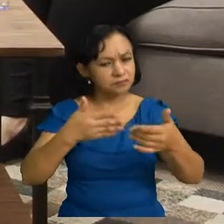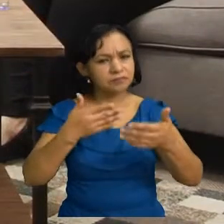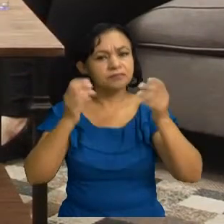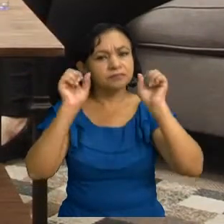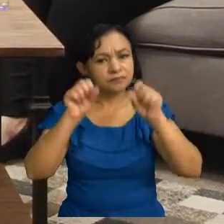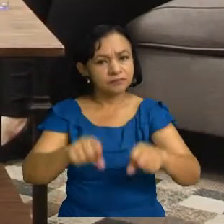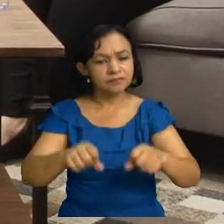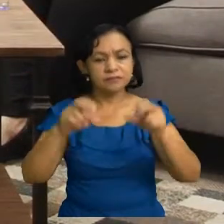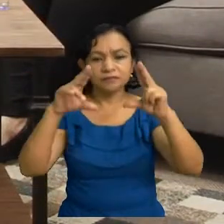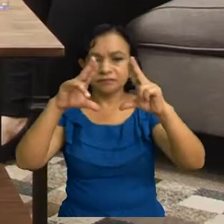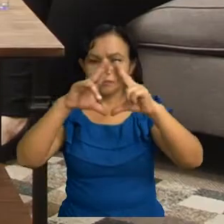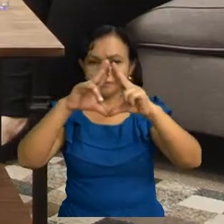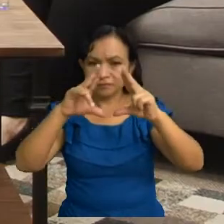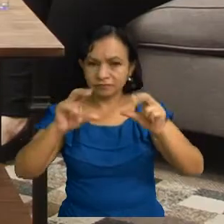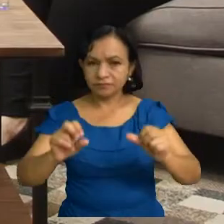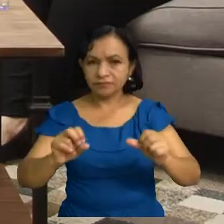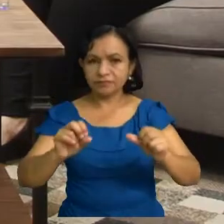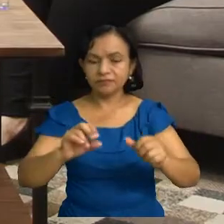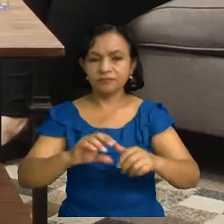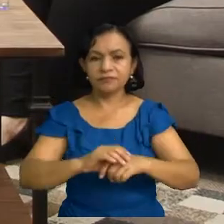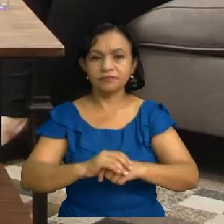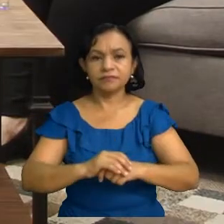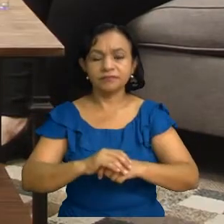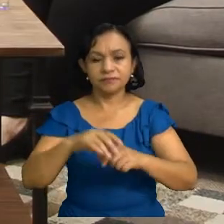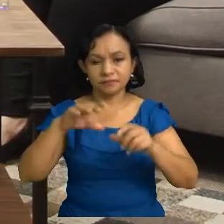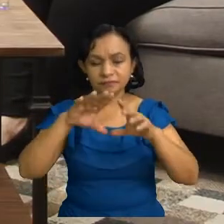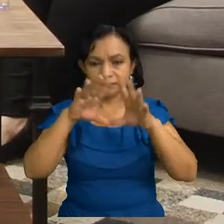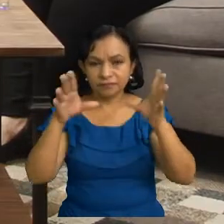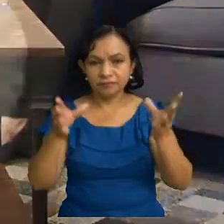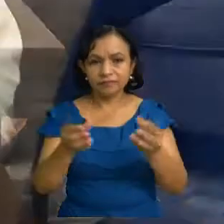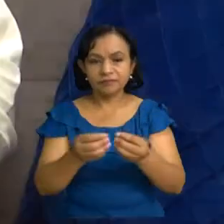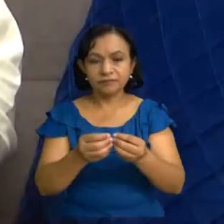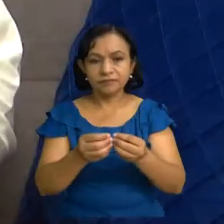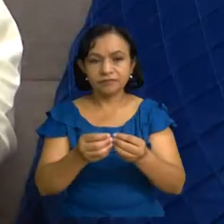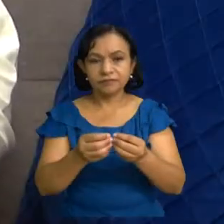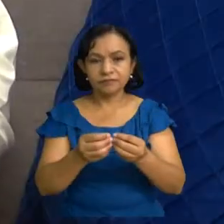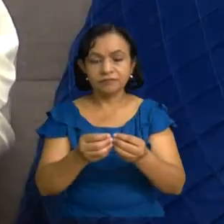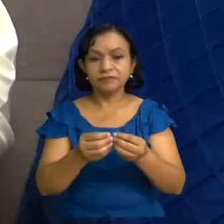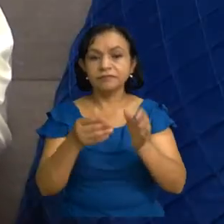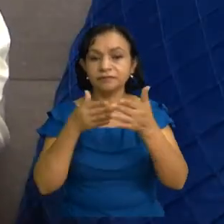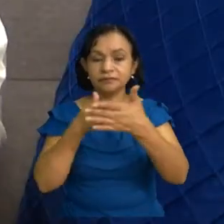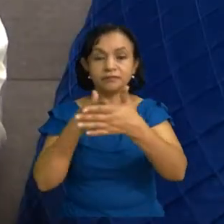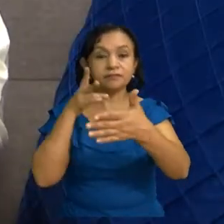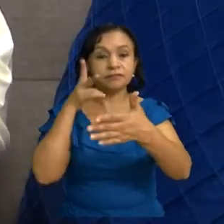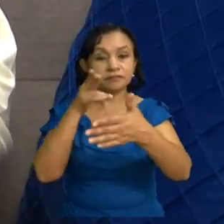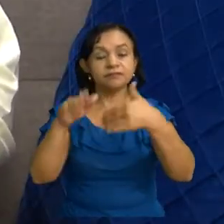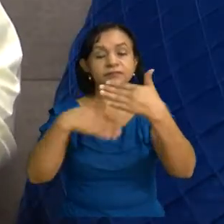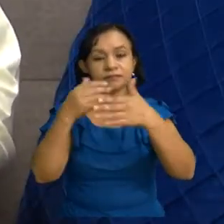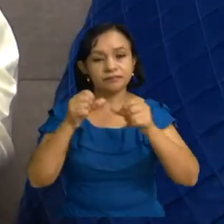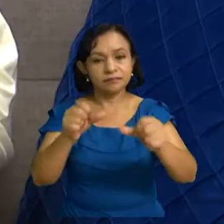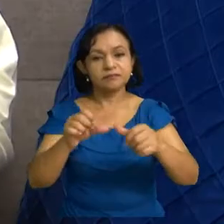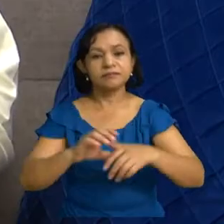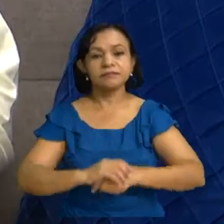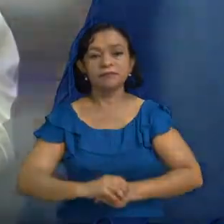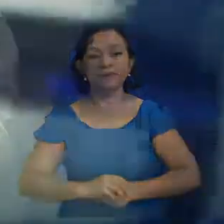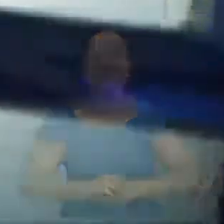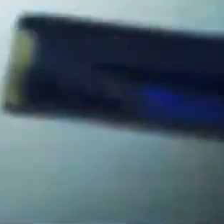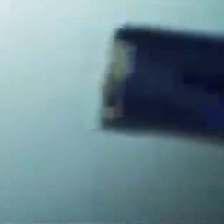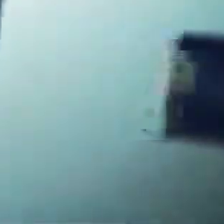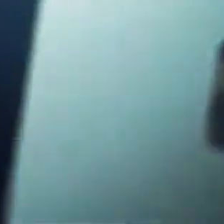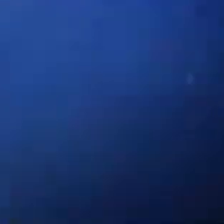y nicaragua está inmerso dentro de ese sistema global hacemos una breve pausa nosotros ya volvemos